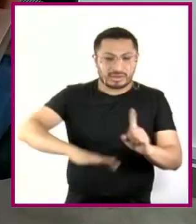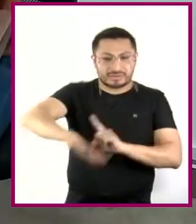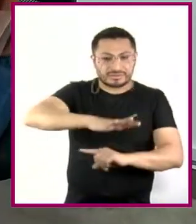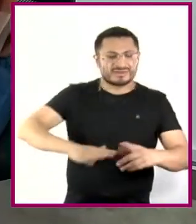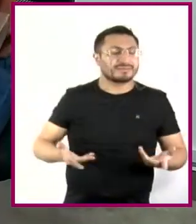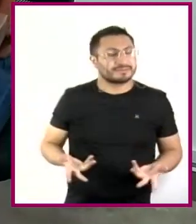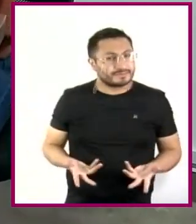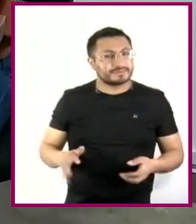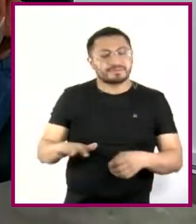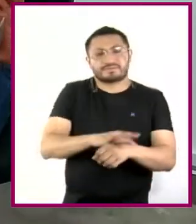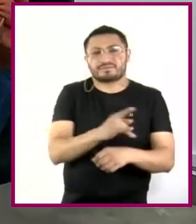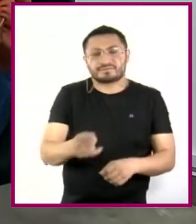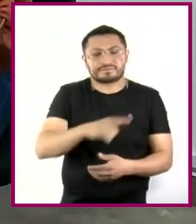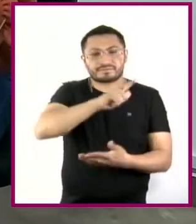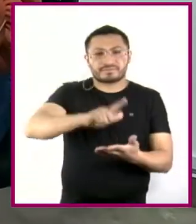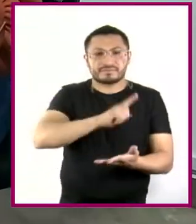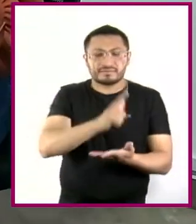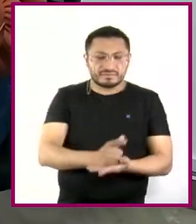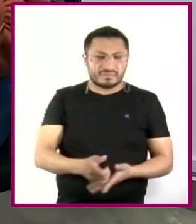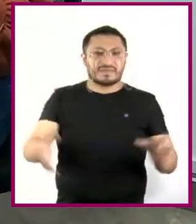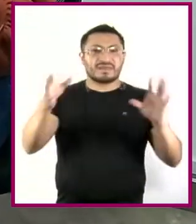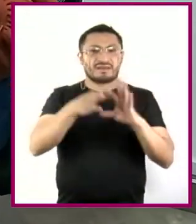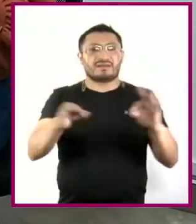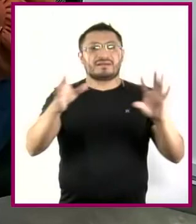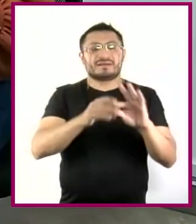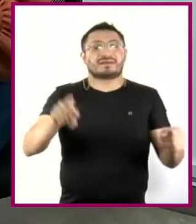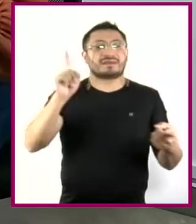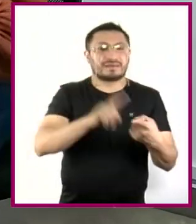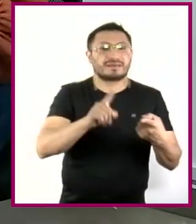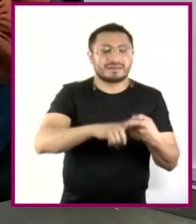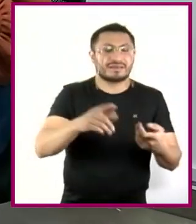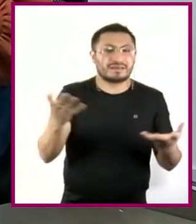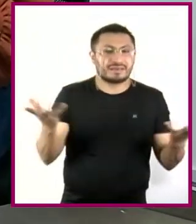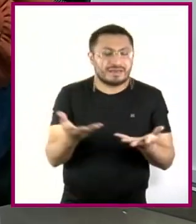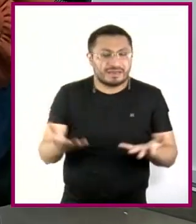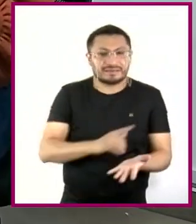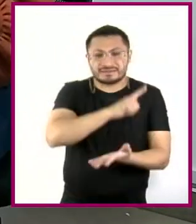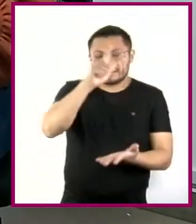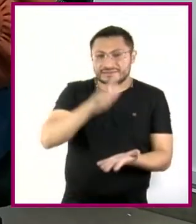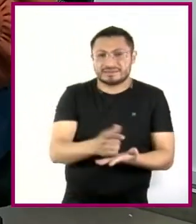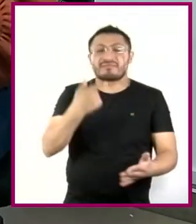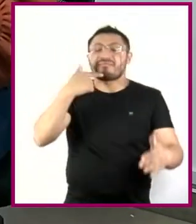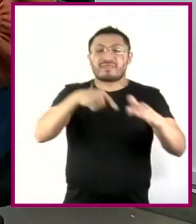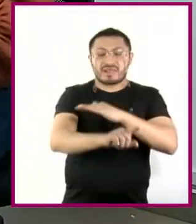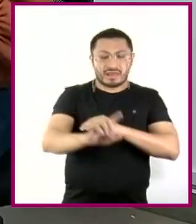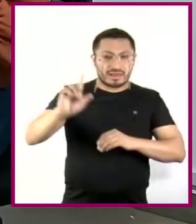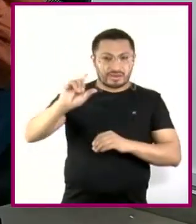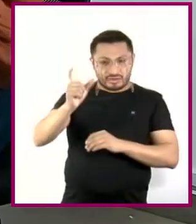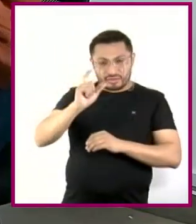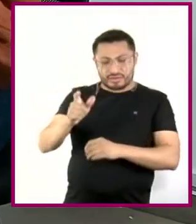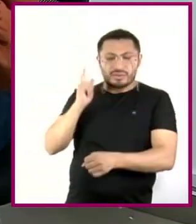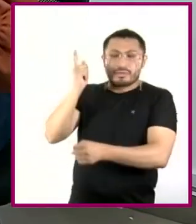Alfredo? Ah, porque esta ley nos orienta para saber quiénes podemos proceder legalmente ante algún daño ambiental.